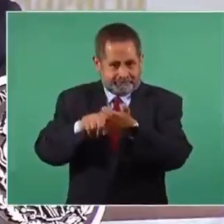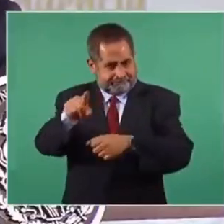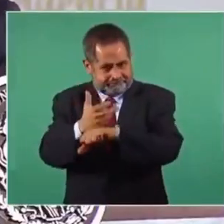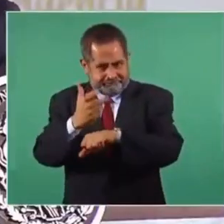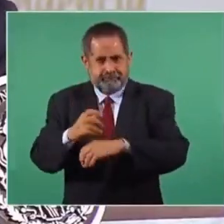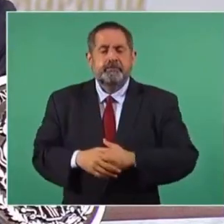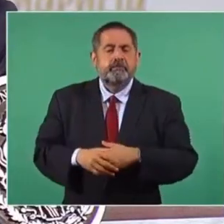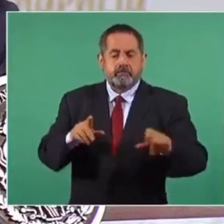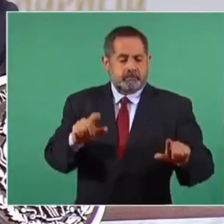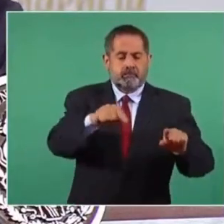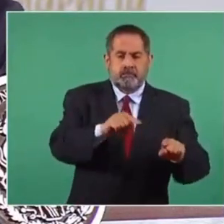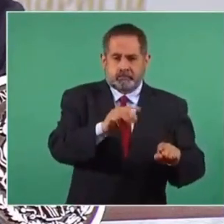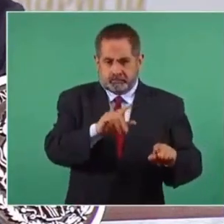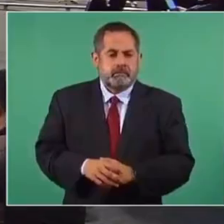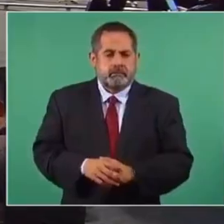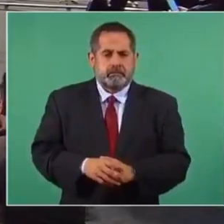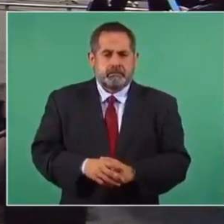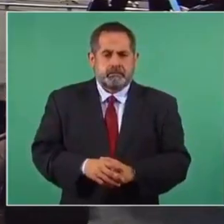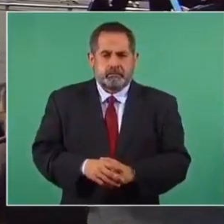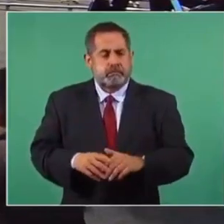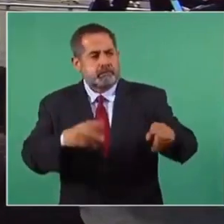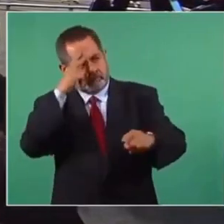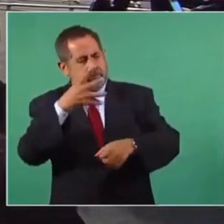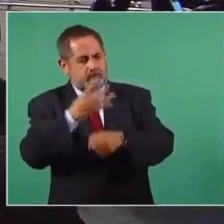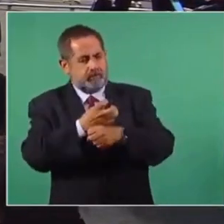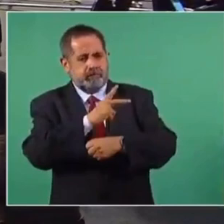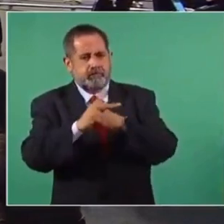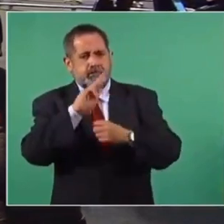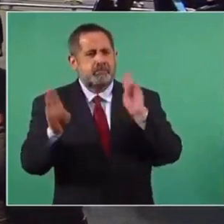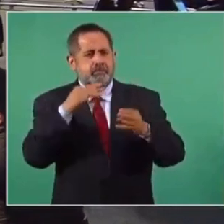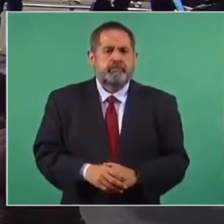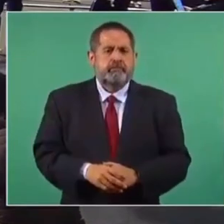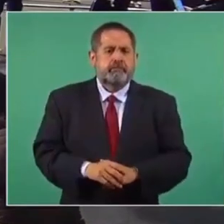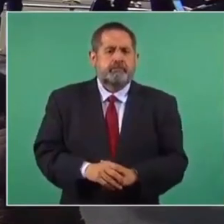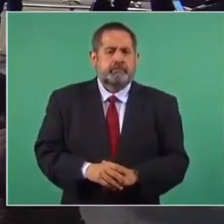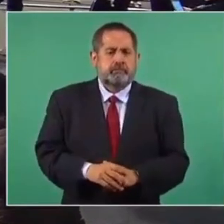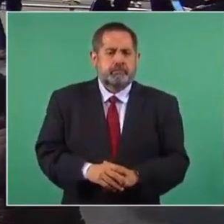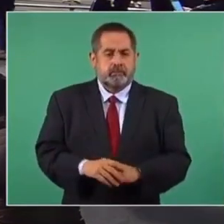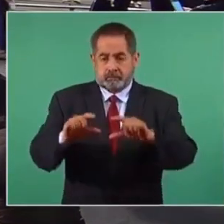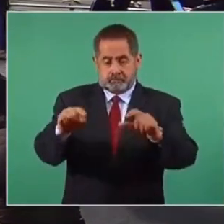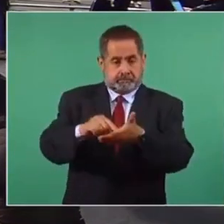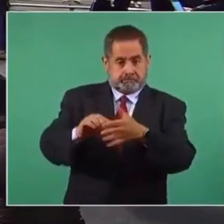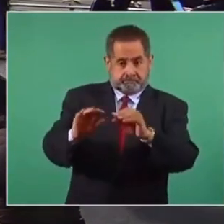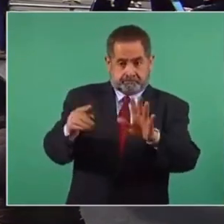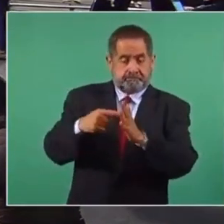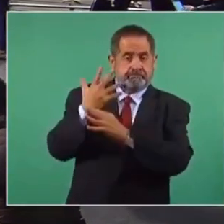de Estados Unidos. Esta información la saque de su página, señor. A ver. México es el cuarto país del mundo con más muertos por COVID. ¿Estos son datos?